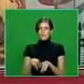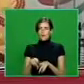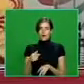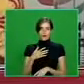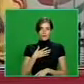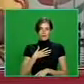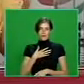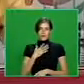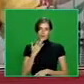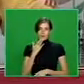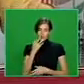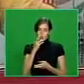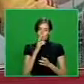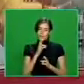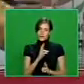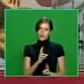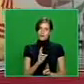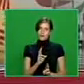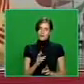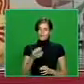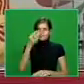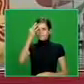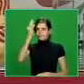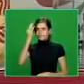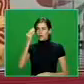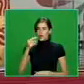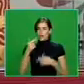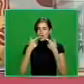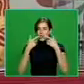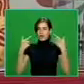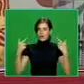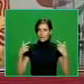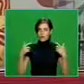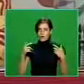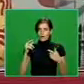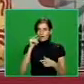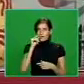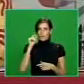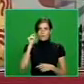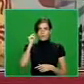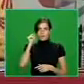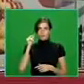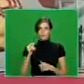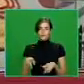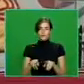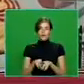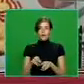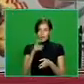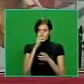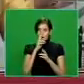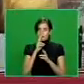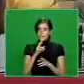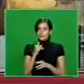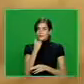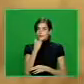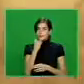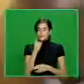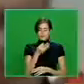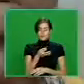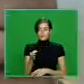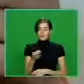como uno respeta estrictamente el lenguaje de género verdad lo respeta casi hasta el